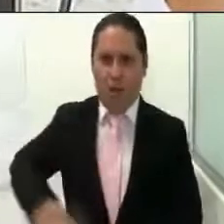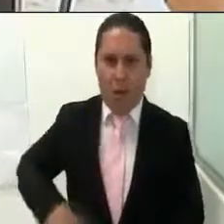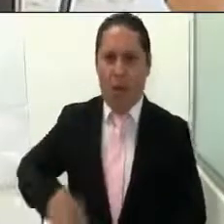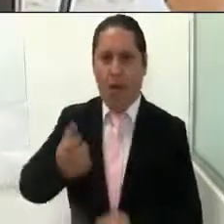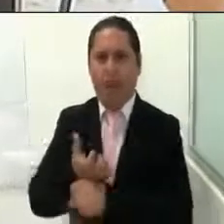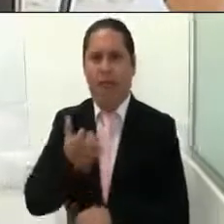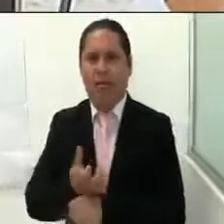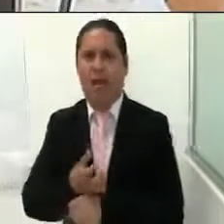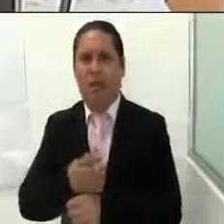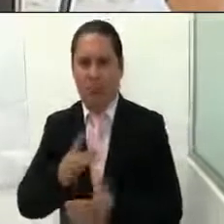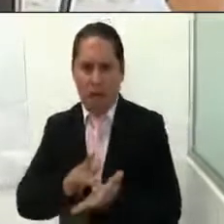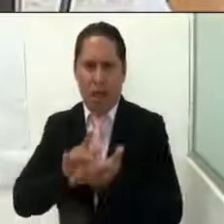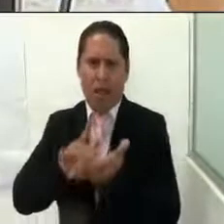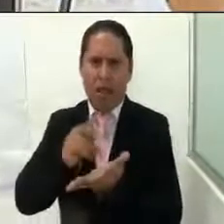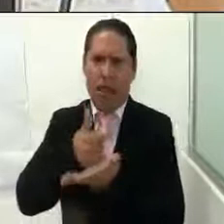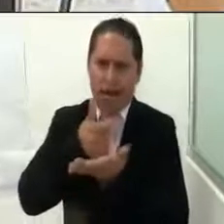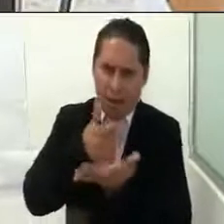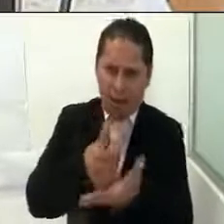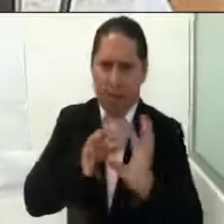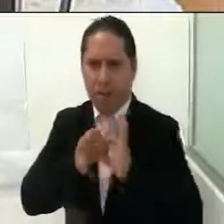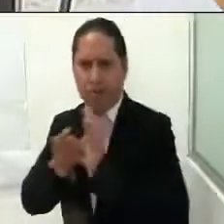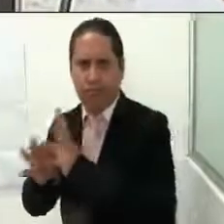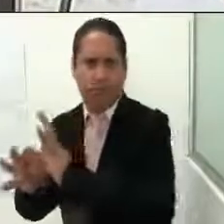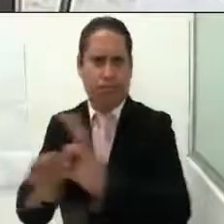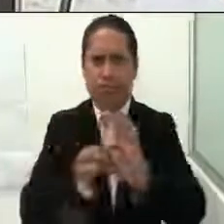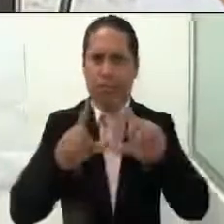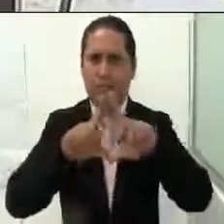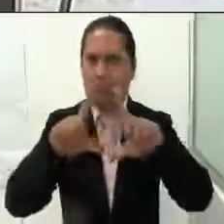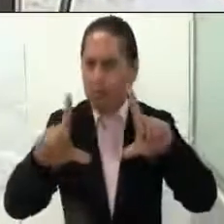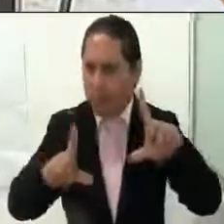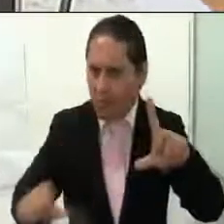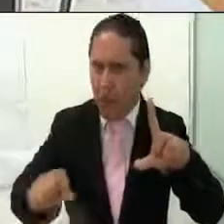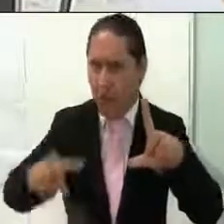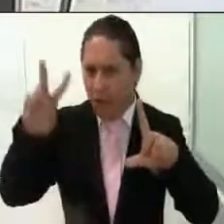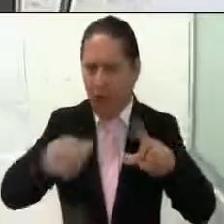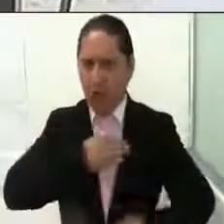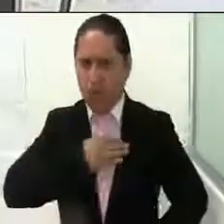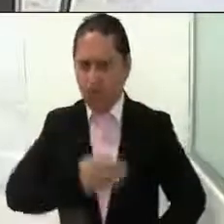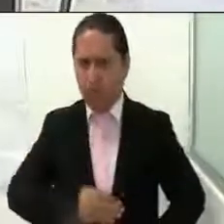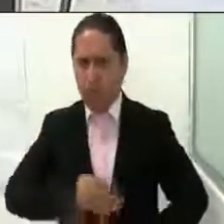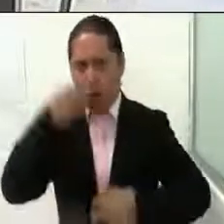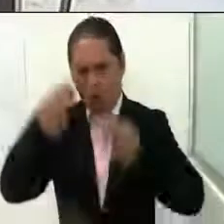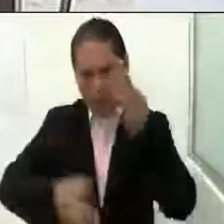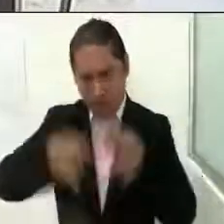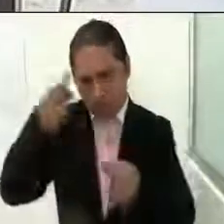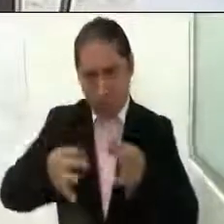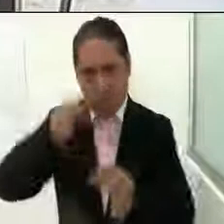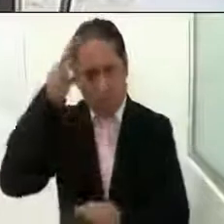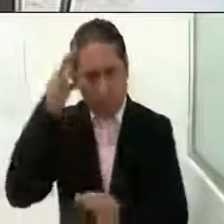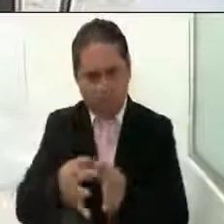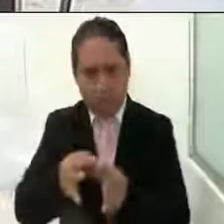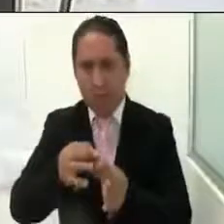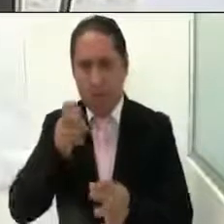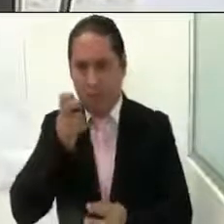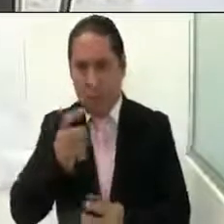contribuir en conjunto con el resto del país dar certeza jurídica respecto del estado civil registro de